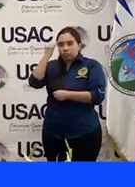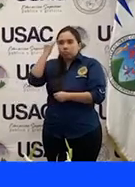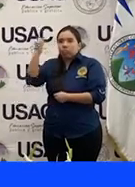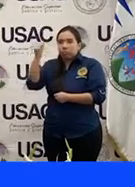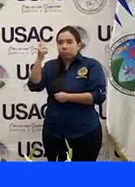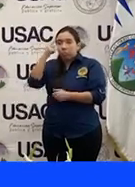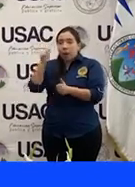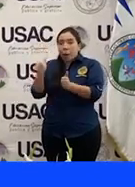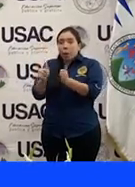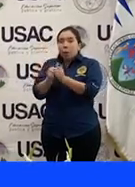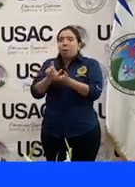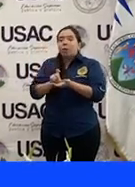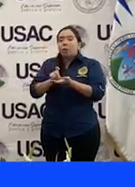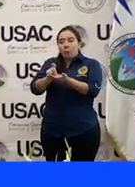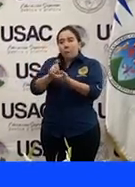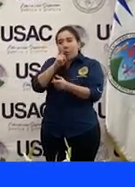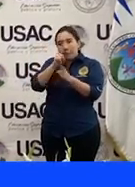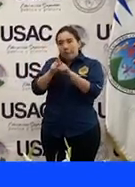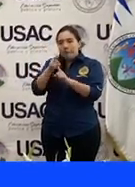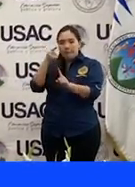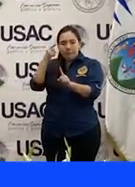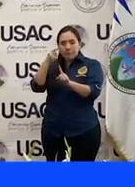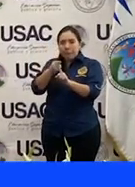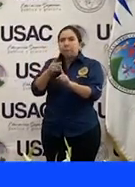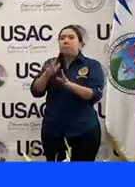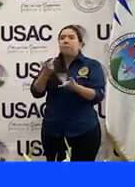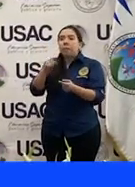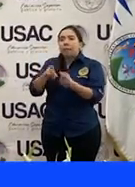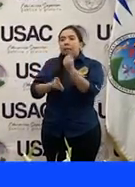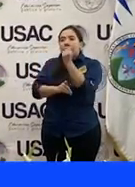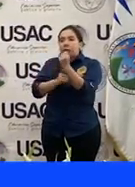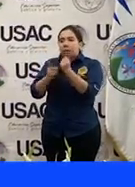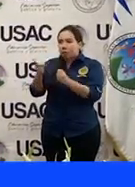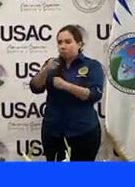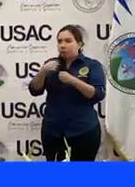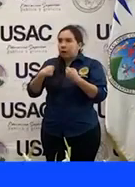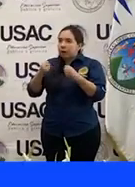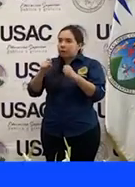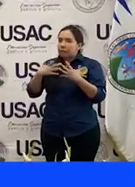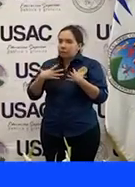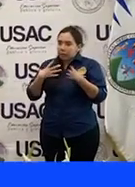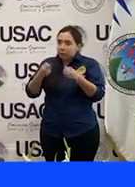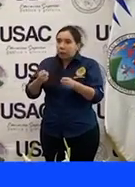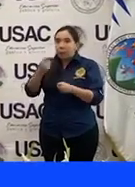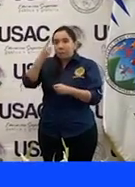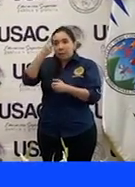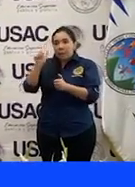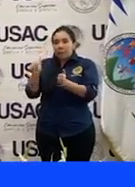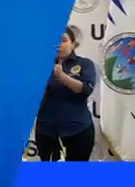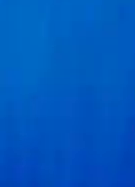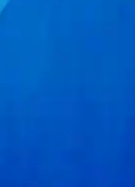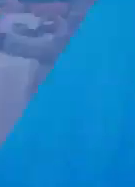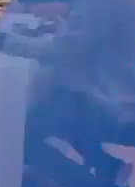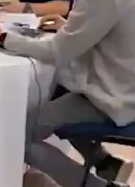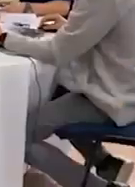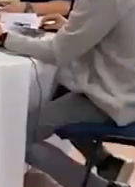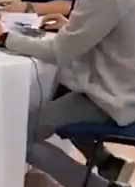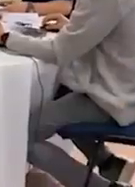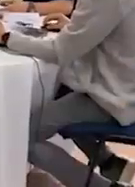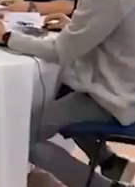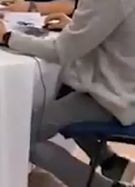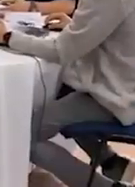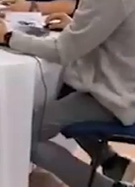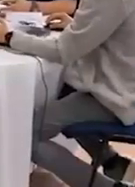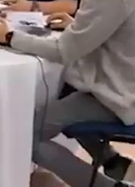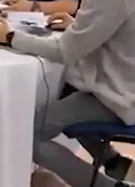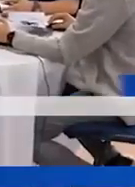de acompañamiento y colaboración cuyo objetivo inmediato fue desarrollar todo un esfuerzo para acompañar el proceso electoral. El día de